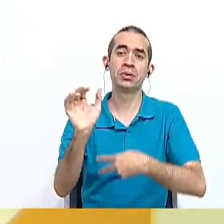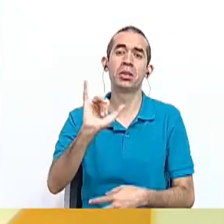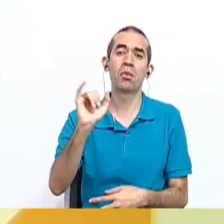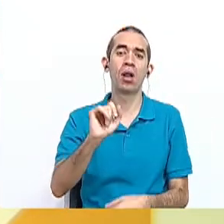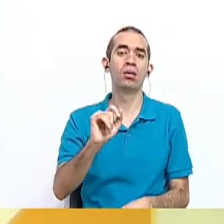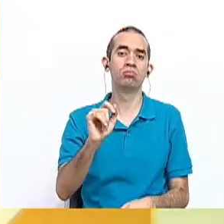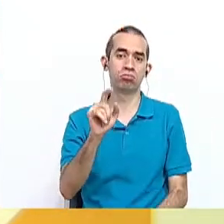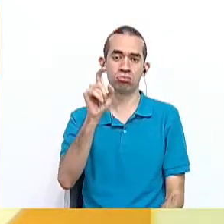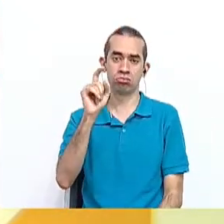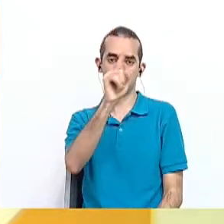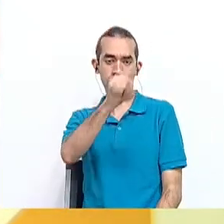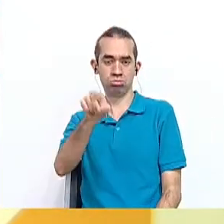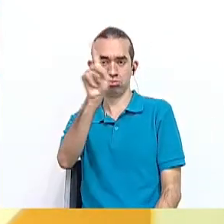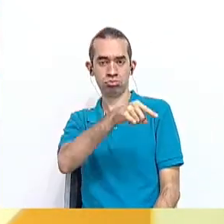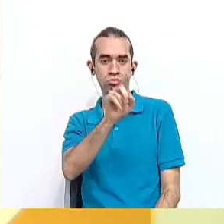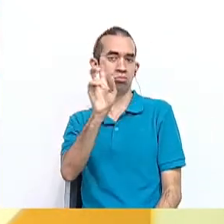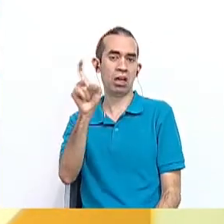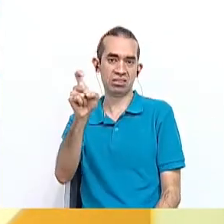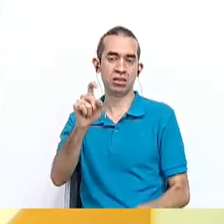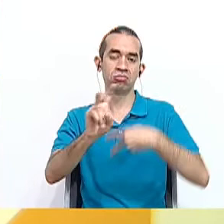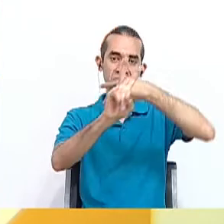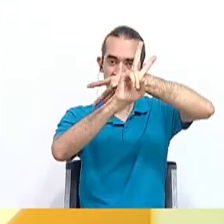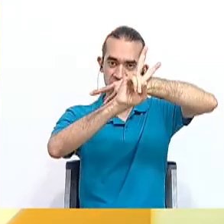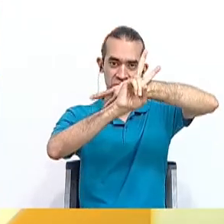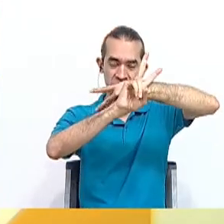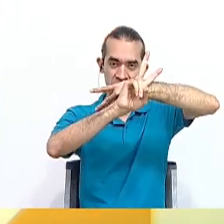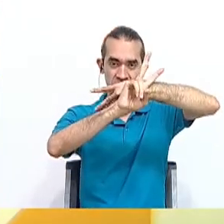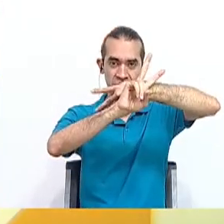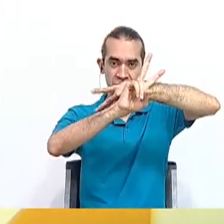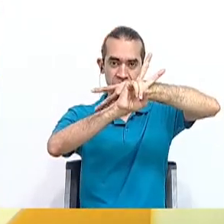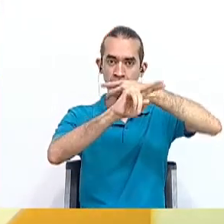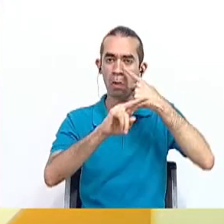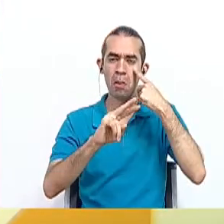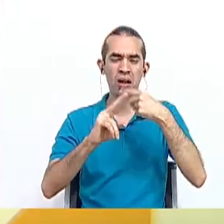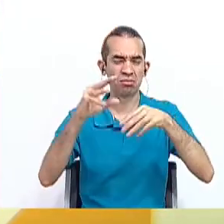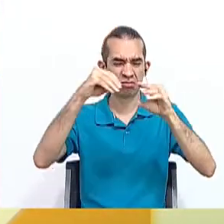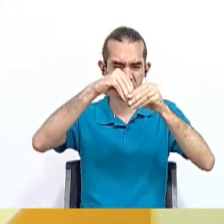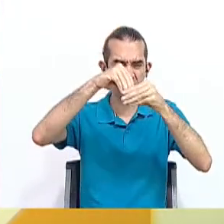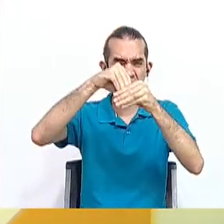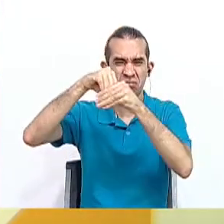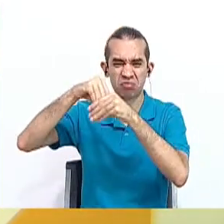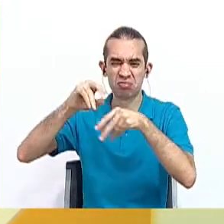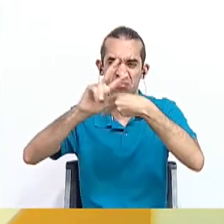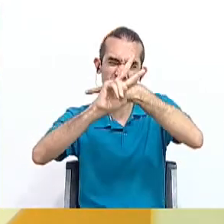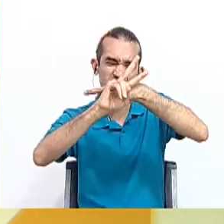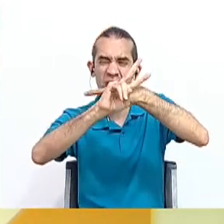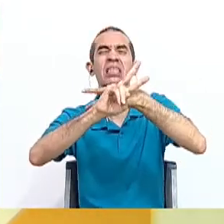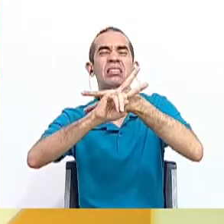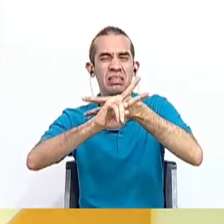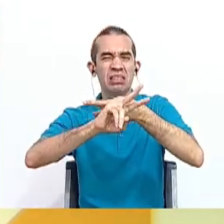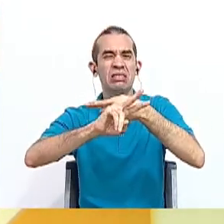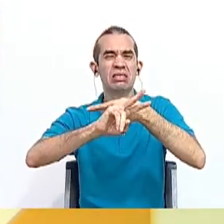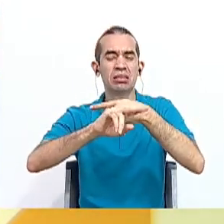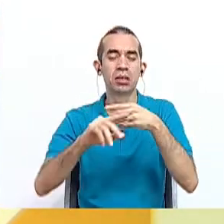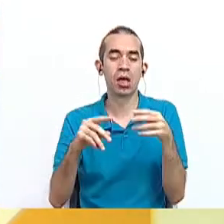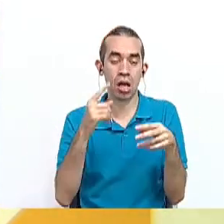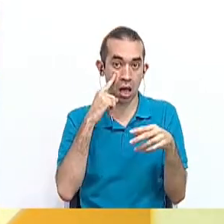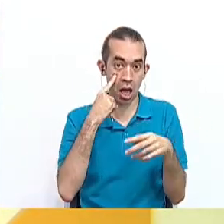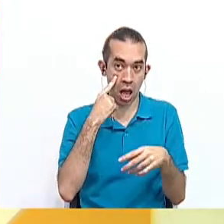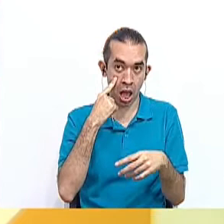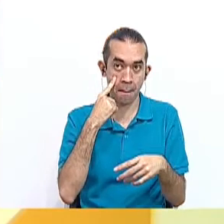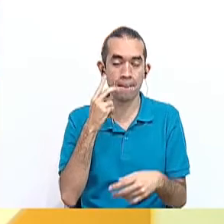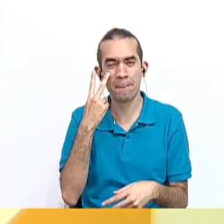una X, una constitución así. ¿Qué hay dentro de los cromosomas? Bueno, vamos a ver que dentro de